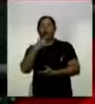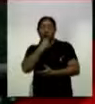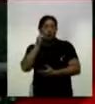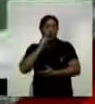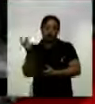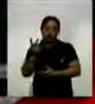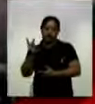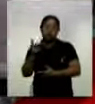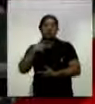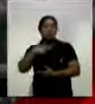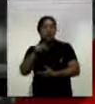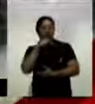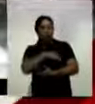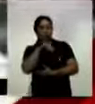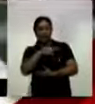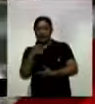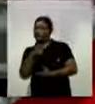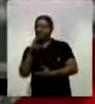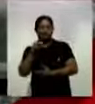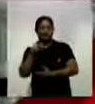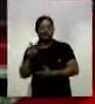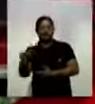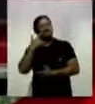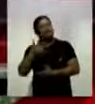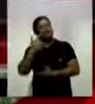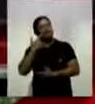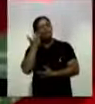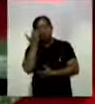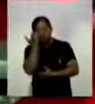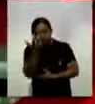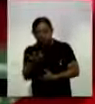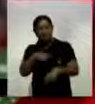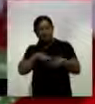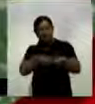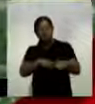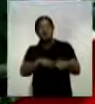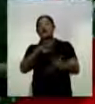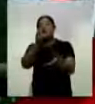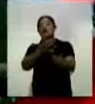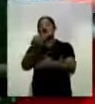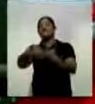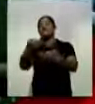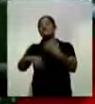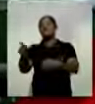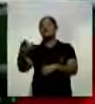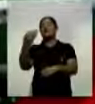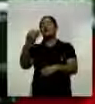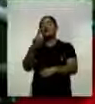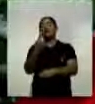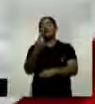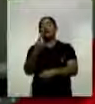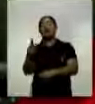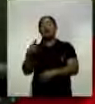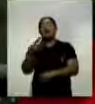femenil, la Copa MX sigue en pie para concluir y solo falta por jugarse la final, a la que clasificaron Monterrey y